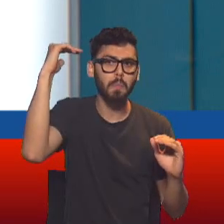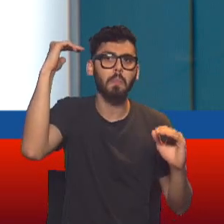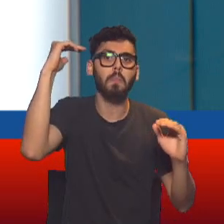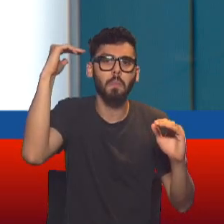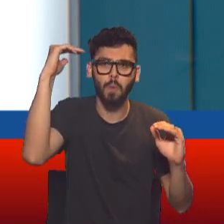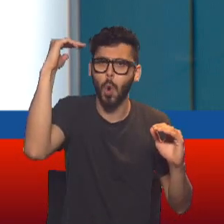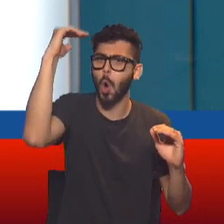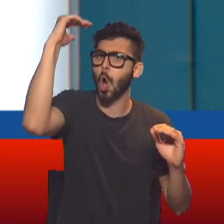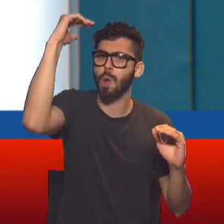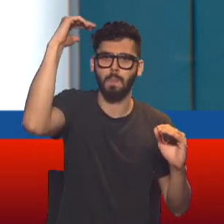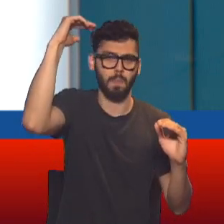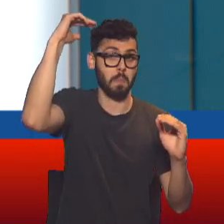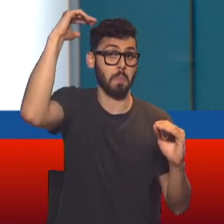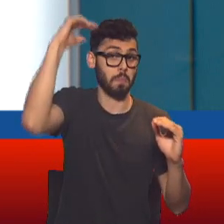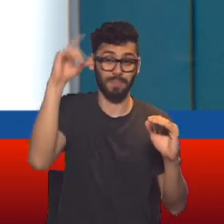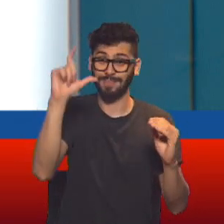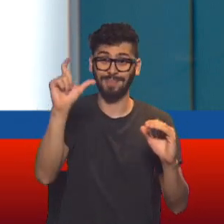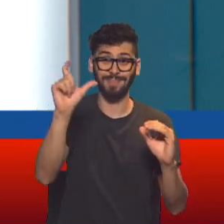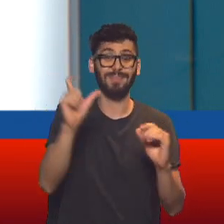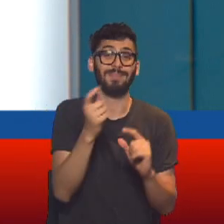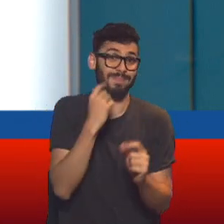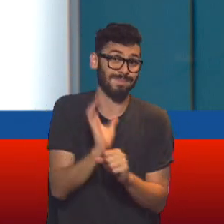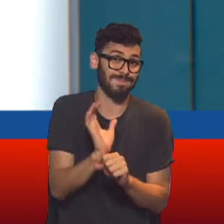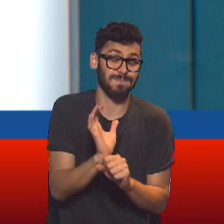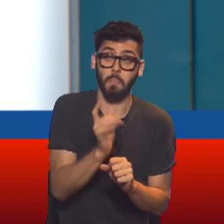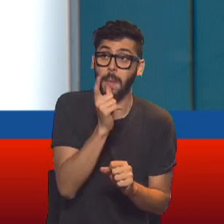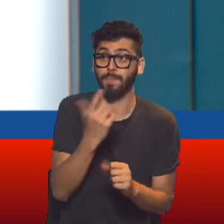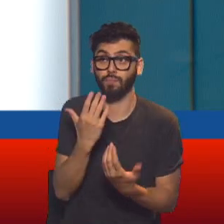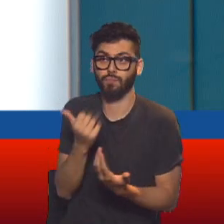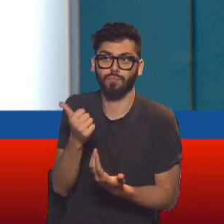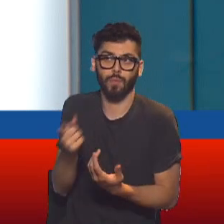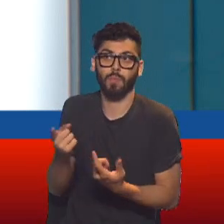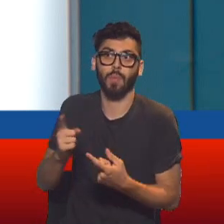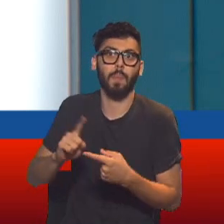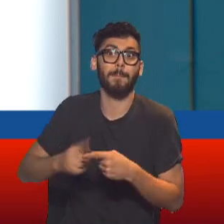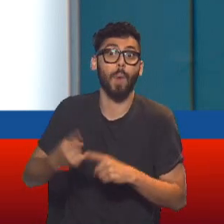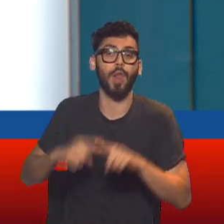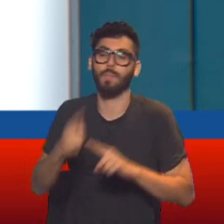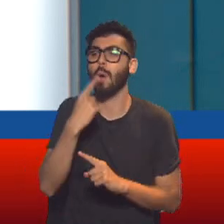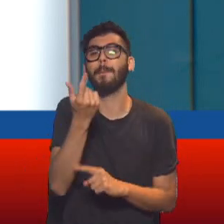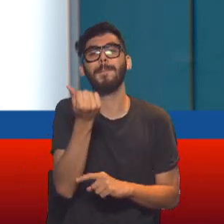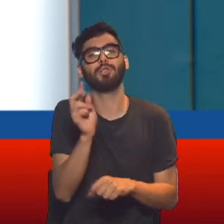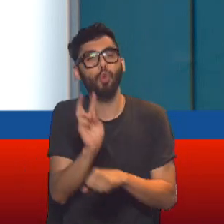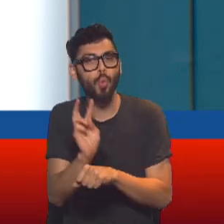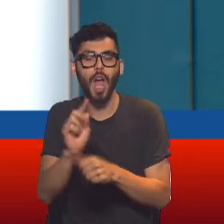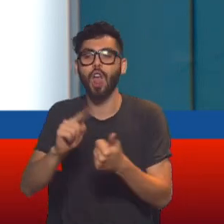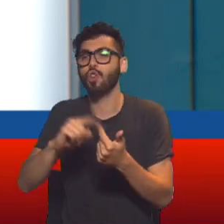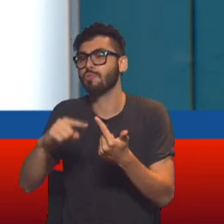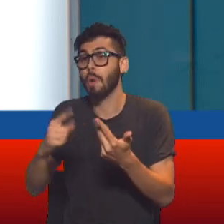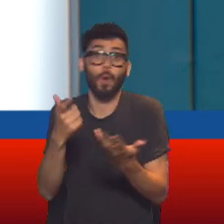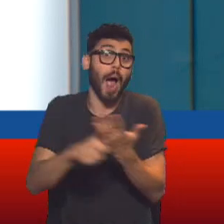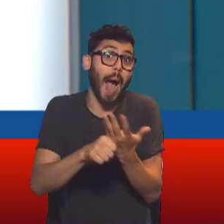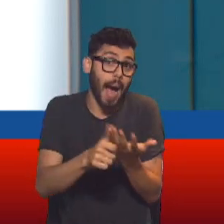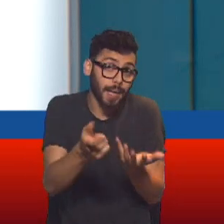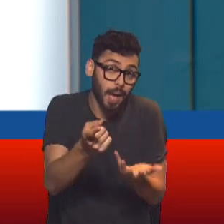creo que tiene que ver con algunas políticas que se han tomado, bueno, caso precios cuidados u otros, y mismo en el tema de la carne, ¿no? Que